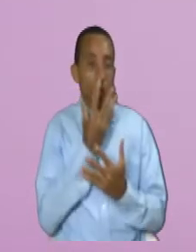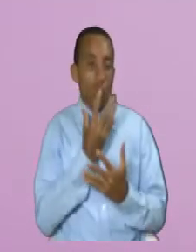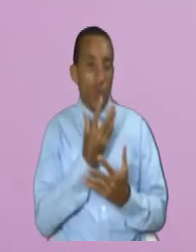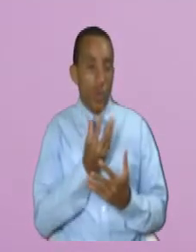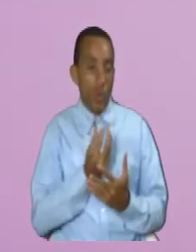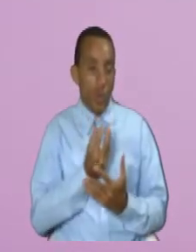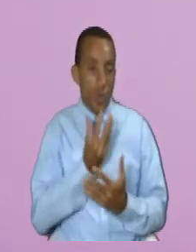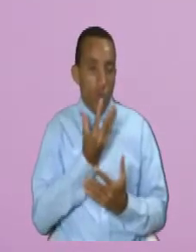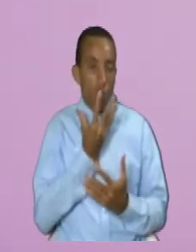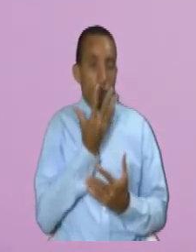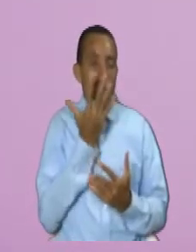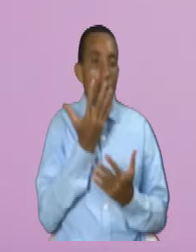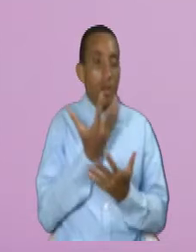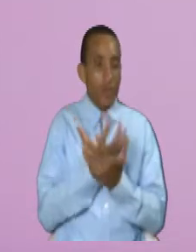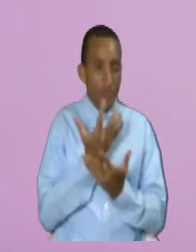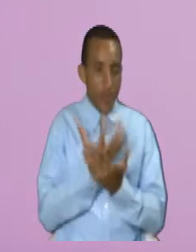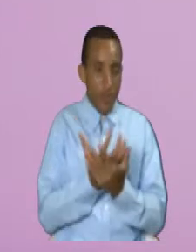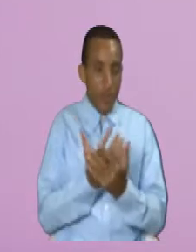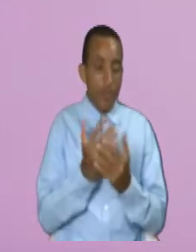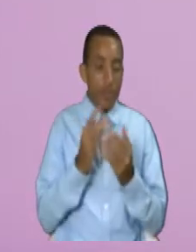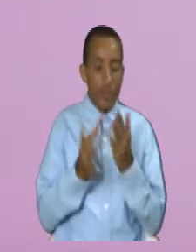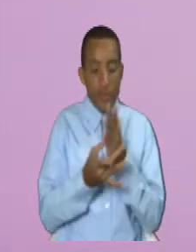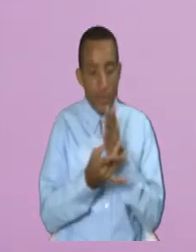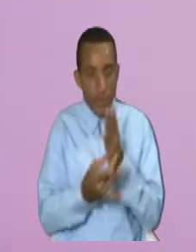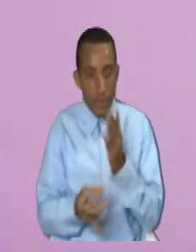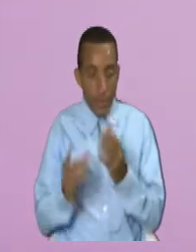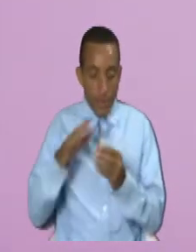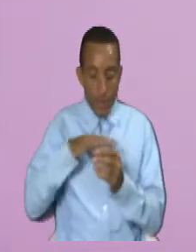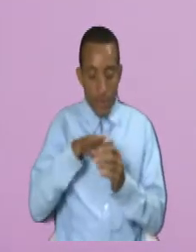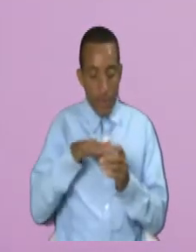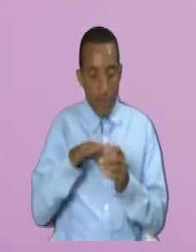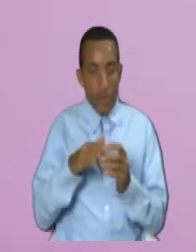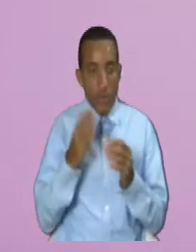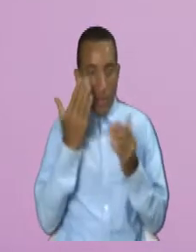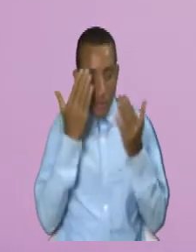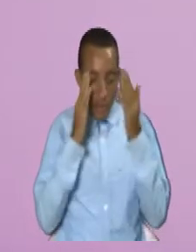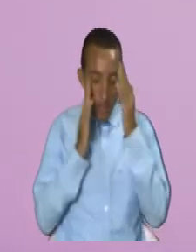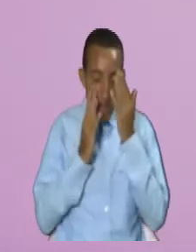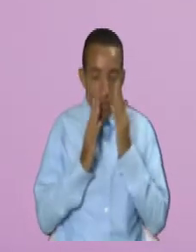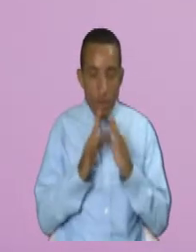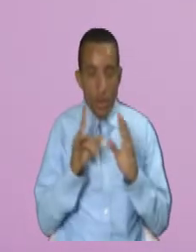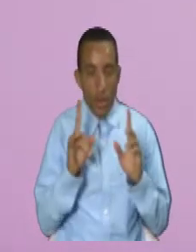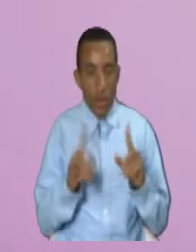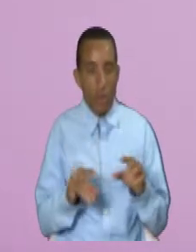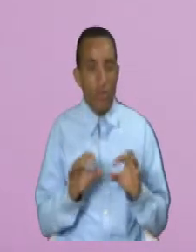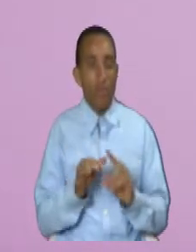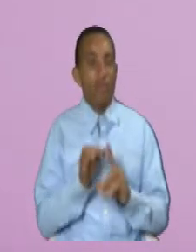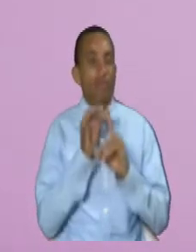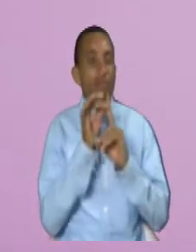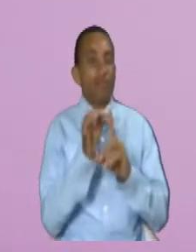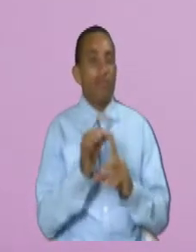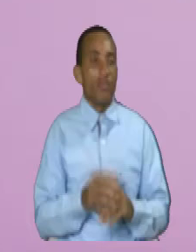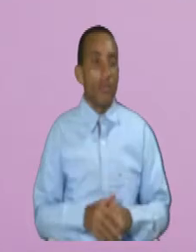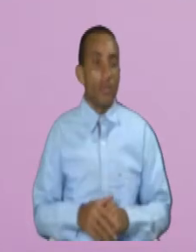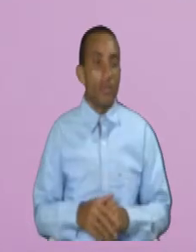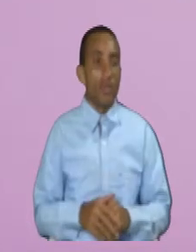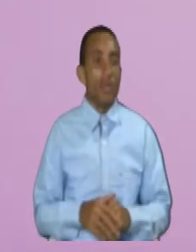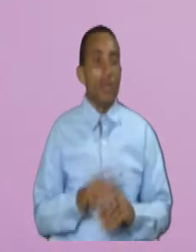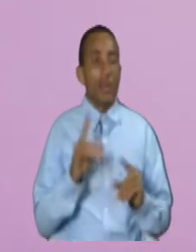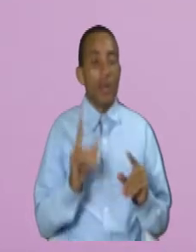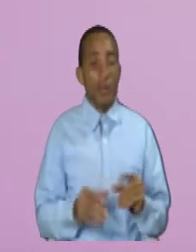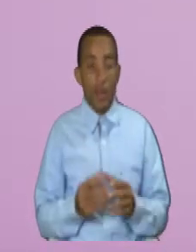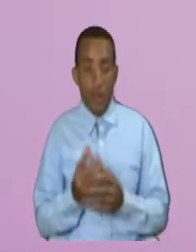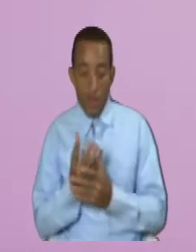y aplicamos unos aceites, una veloterapia, y ponemos unas pindas especiales que son unos comprimidos de